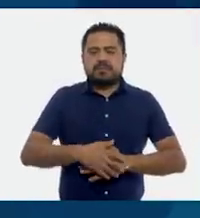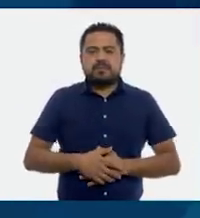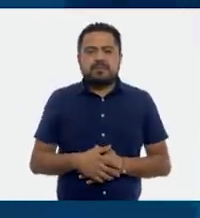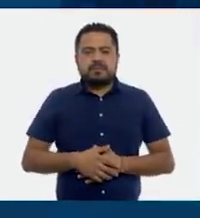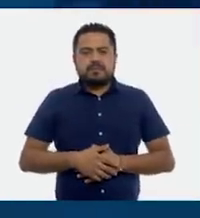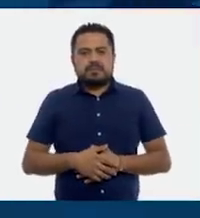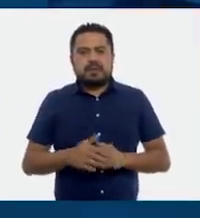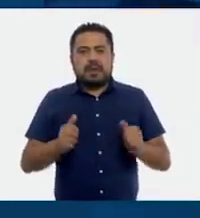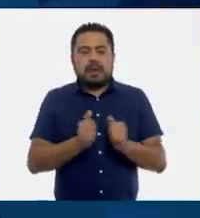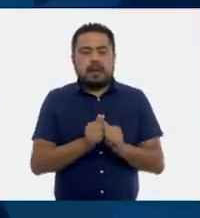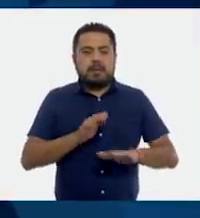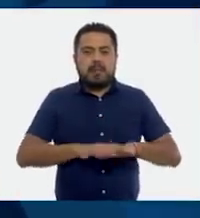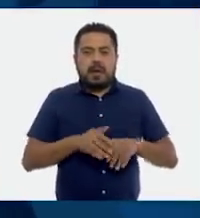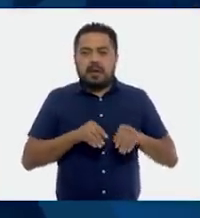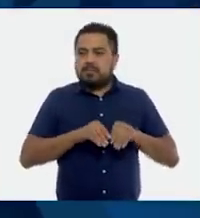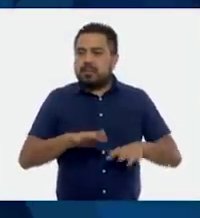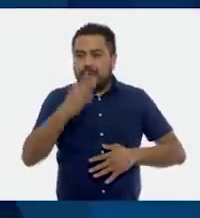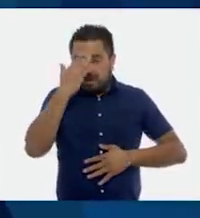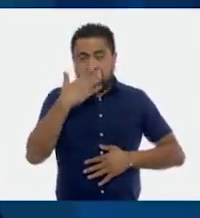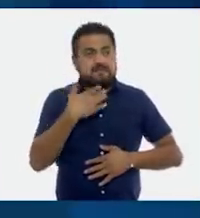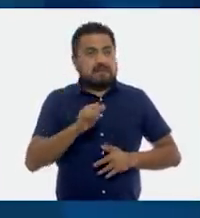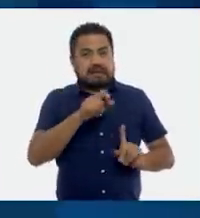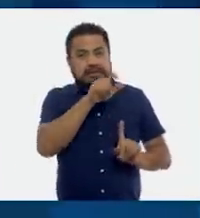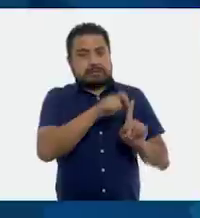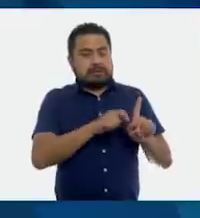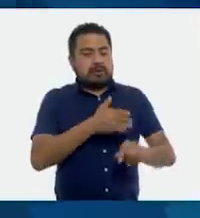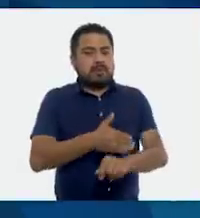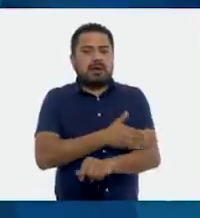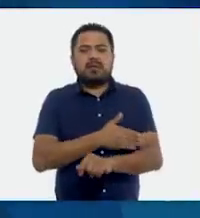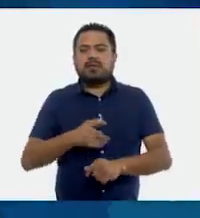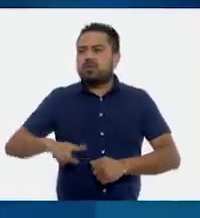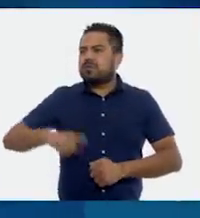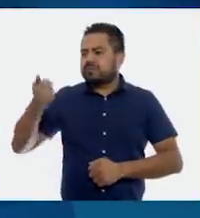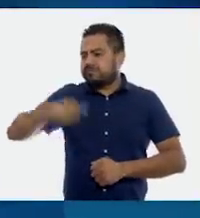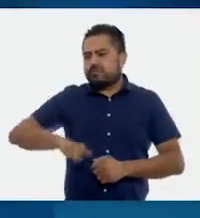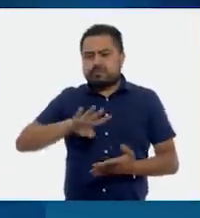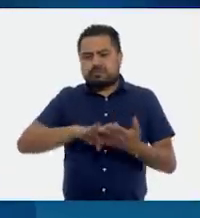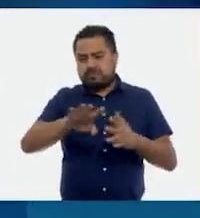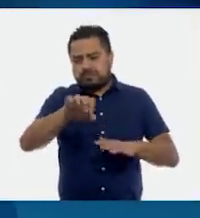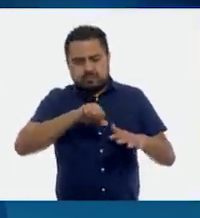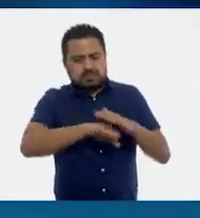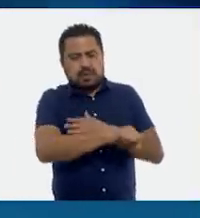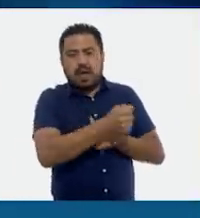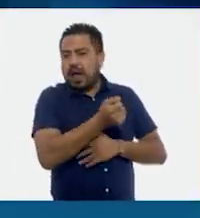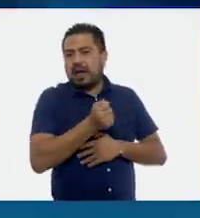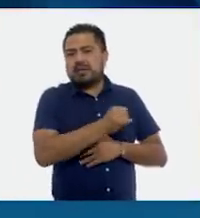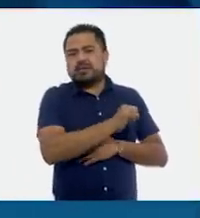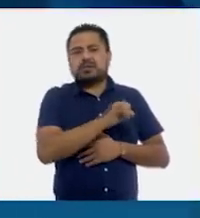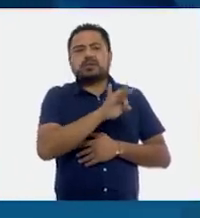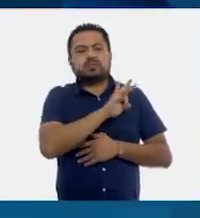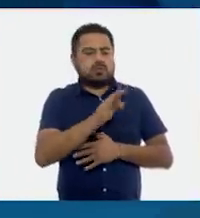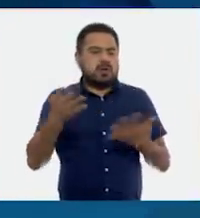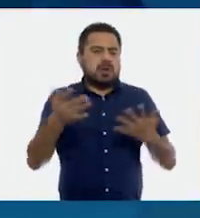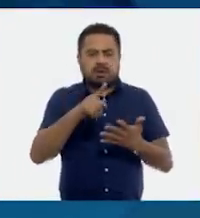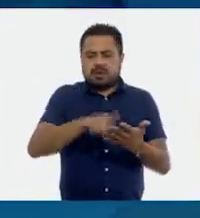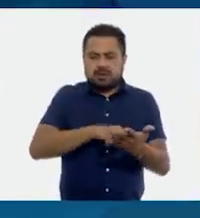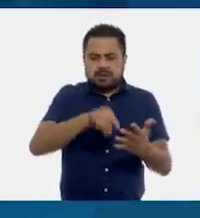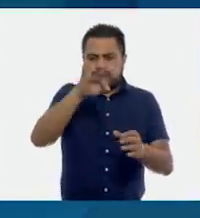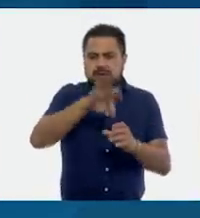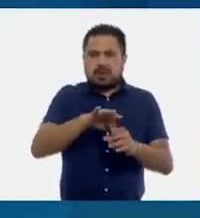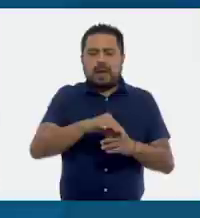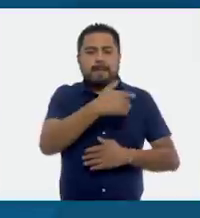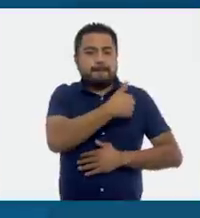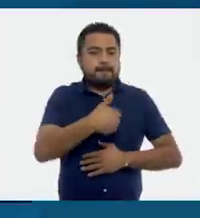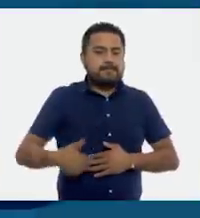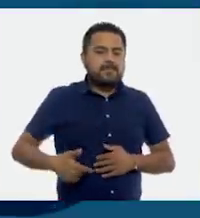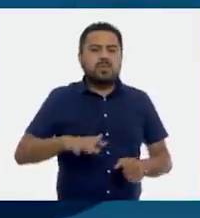Ante la creciente popularidad de Madero, el gobierno ordenó su encarcelamiento y bajo esas condiciones se realizaron las elecciones